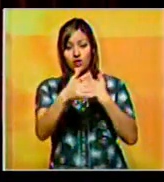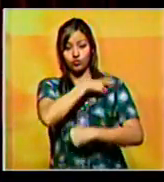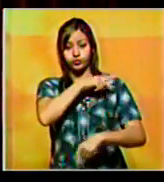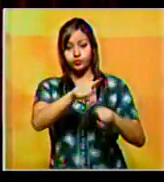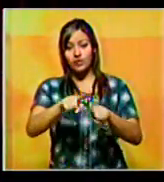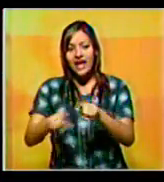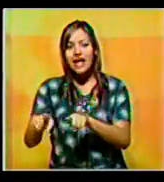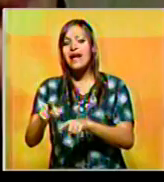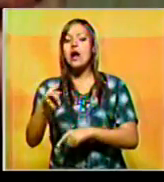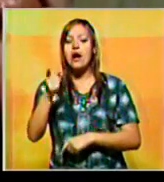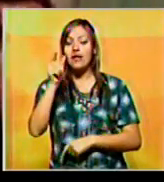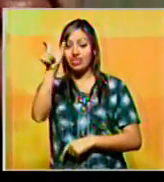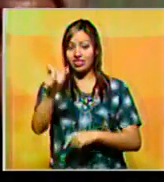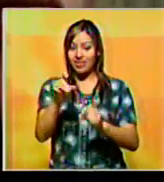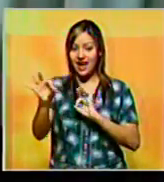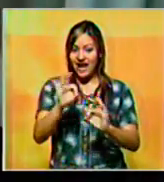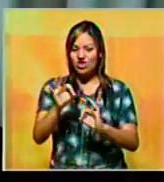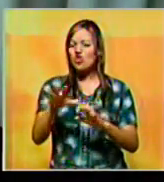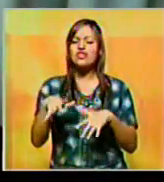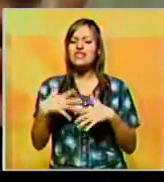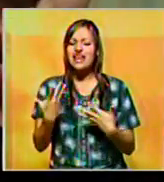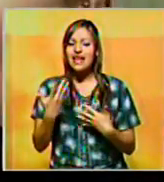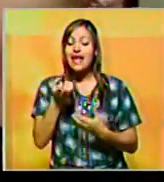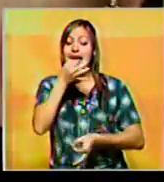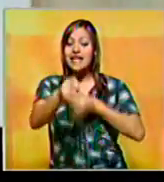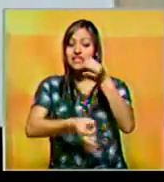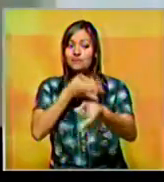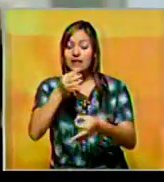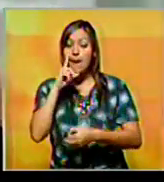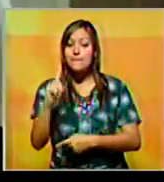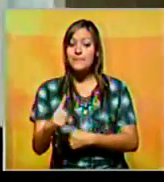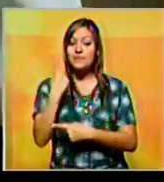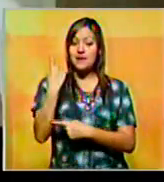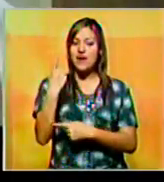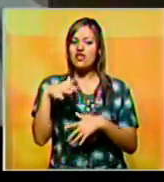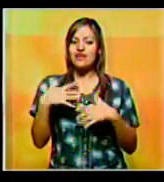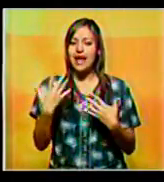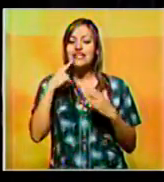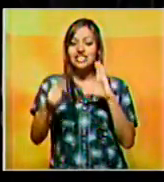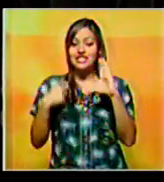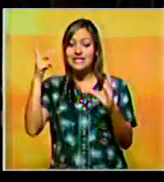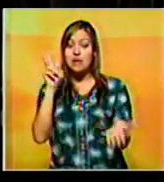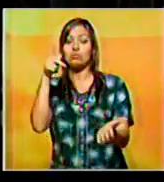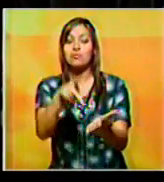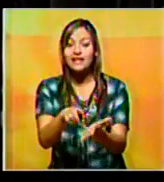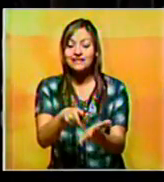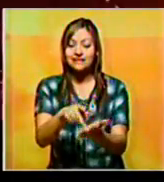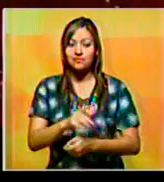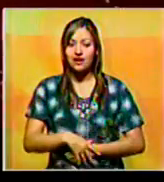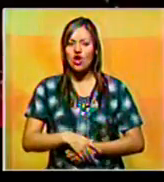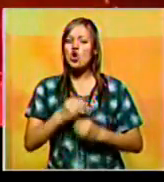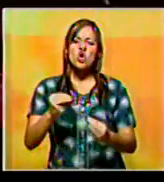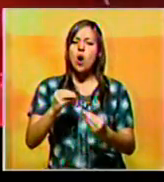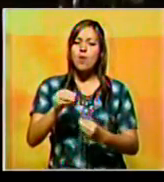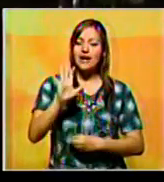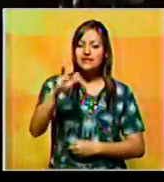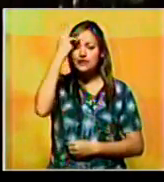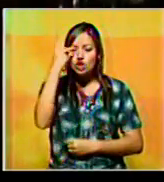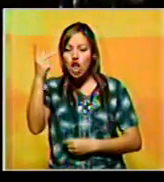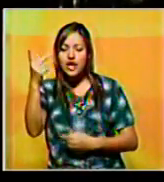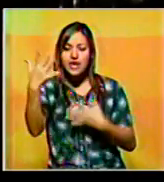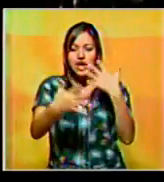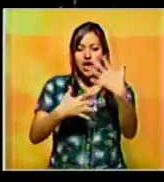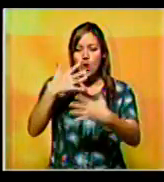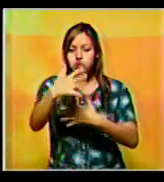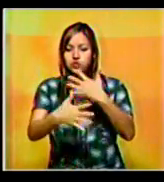el actor Edgar Ramírez, en la que Eglantina Singh da sus primeros pasos en el cine. El film, mezcla de acción con thriller psicológico,